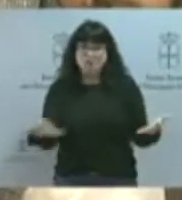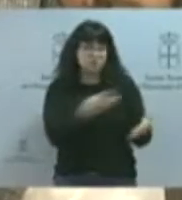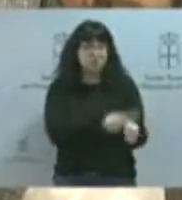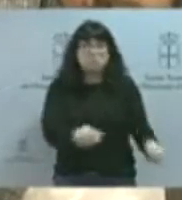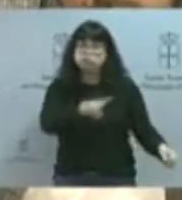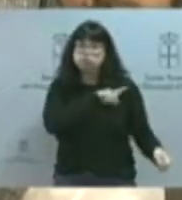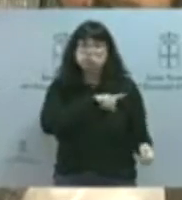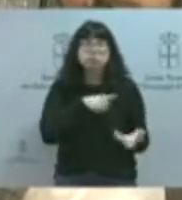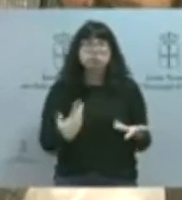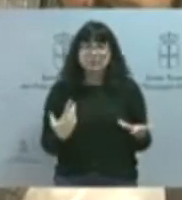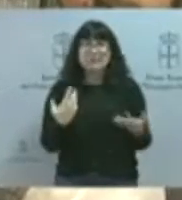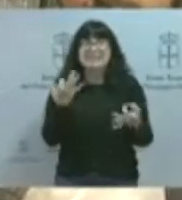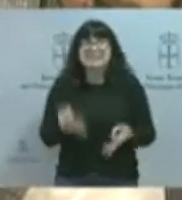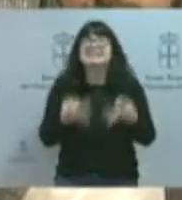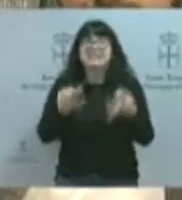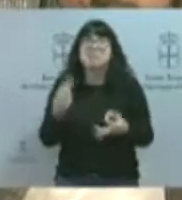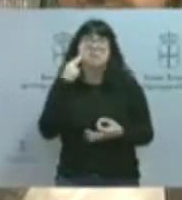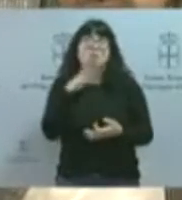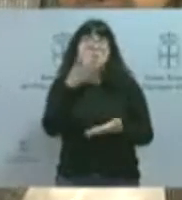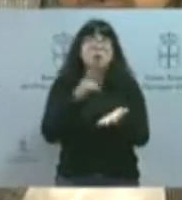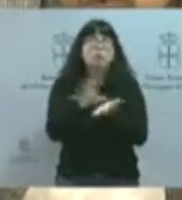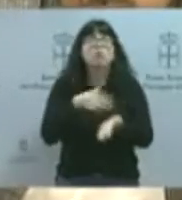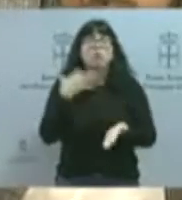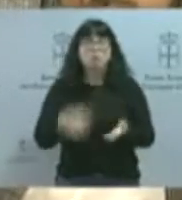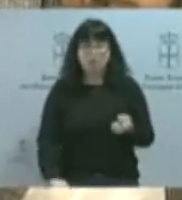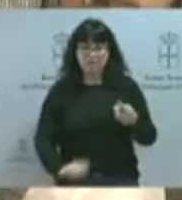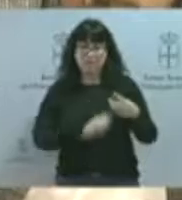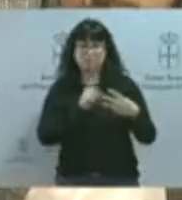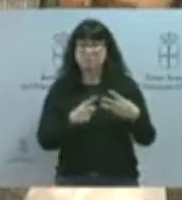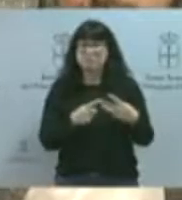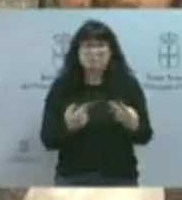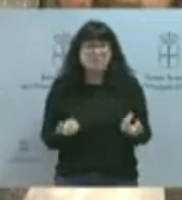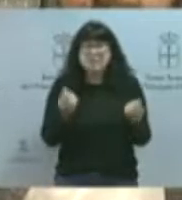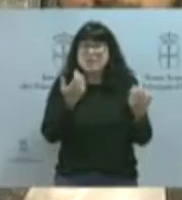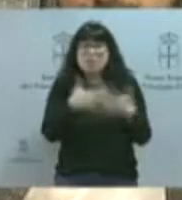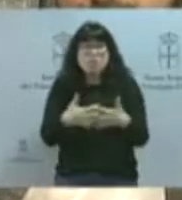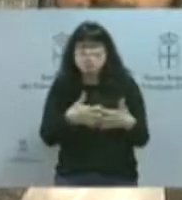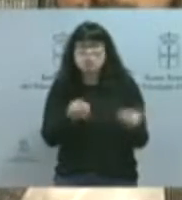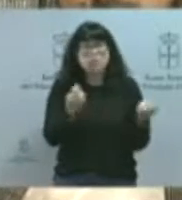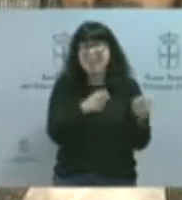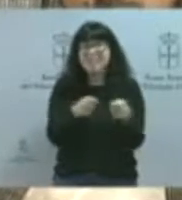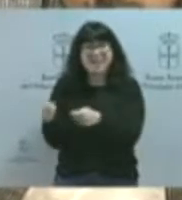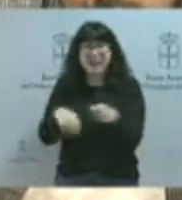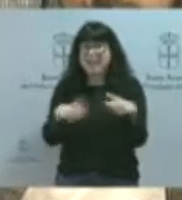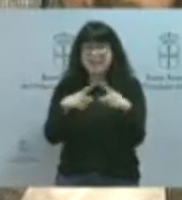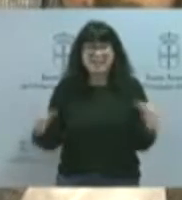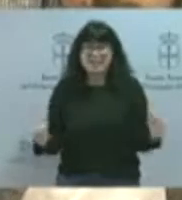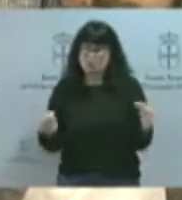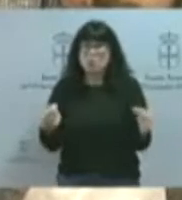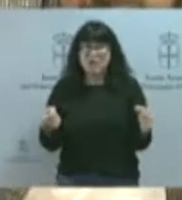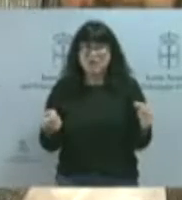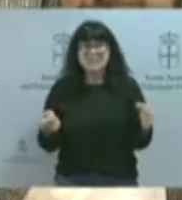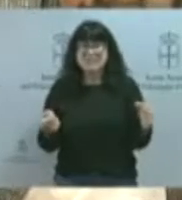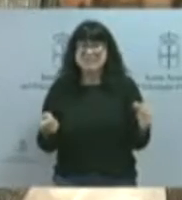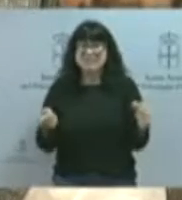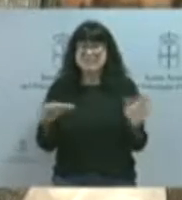inminente. Desindustrializar Asturias no ha sido solo temerario desde el punto de vista económico y estratégico, sino que ha debilitado la calidad de la